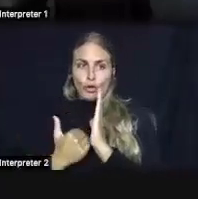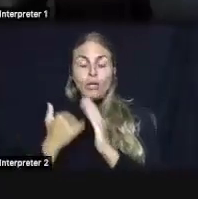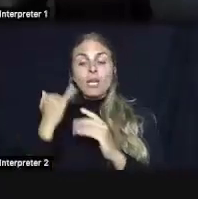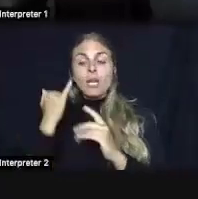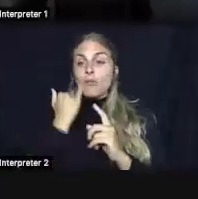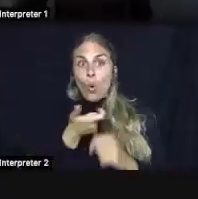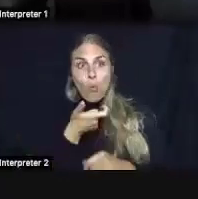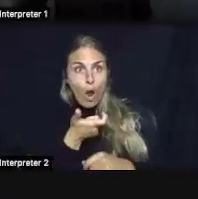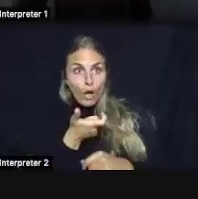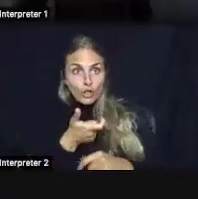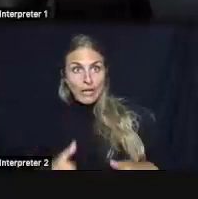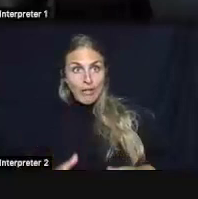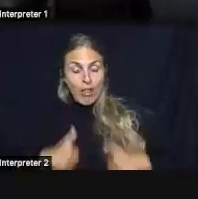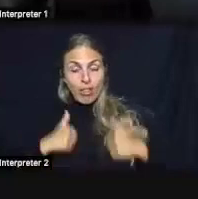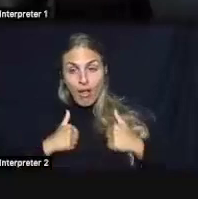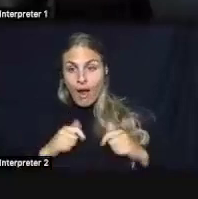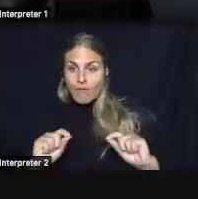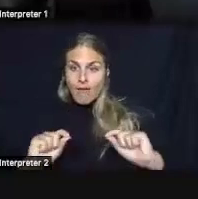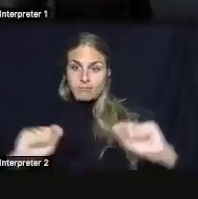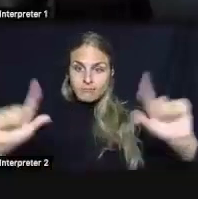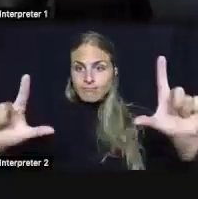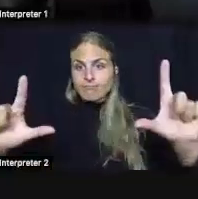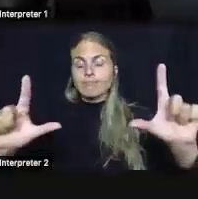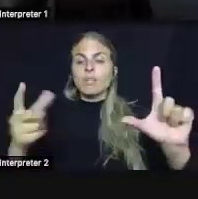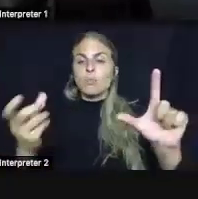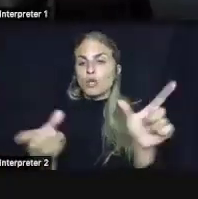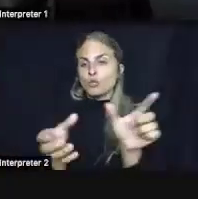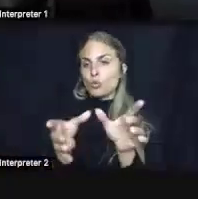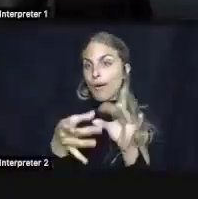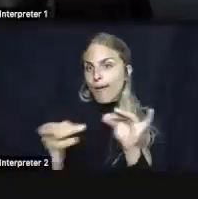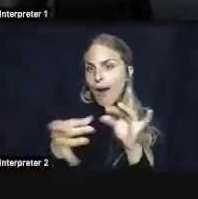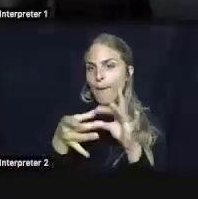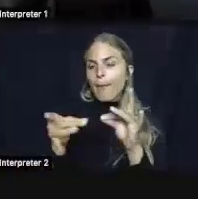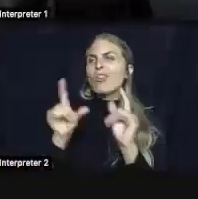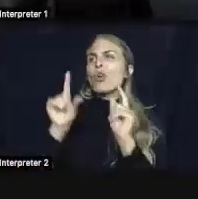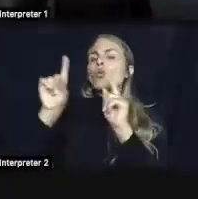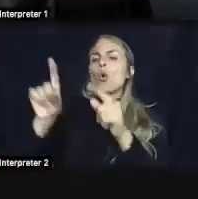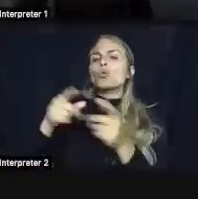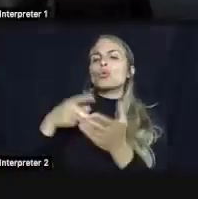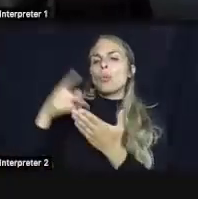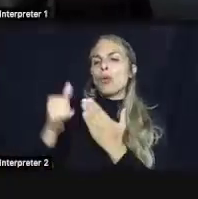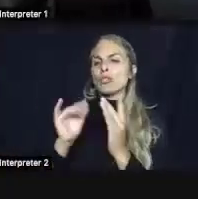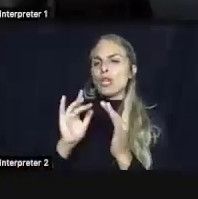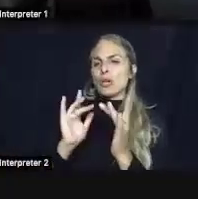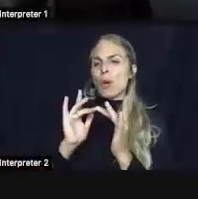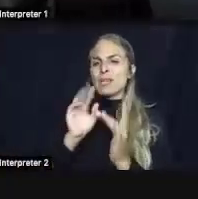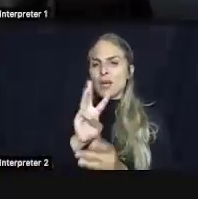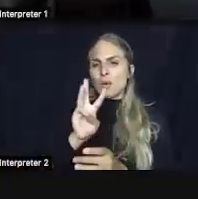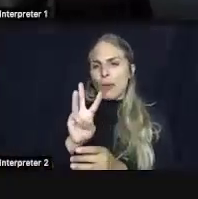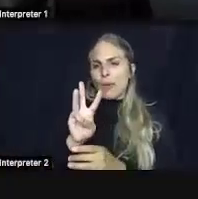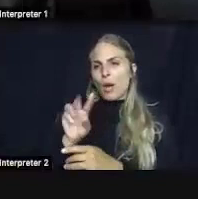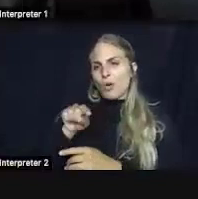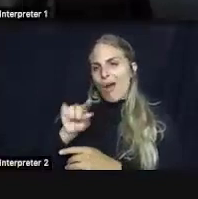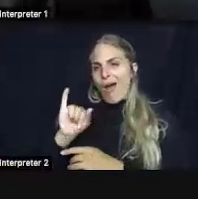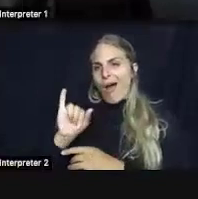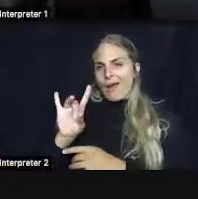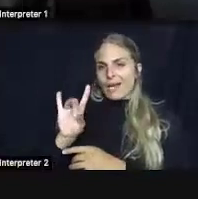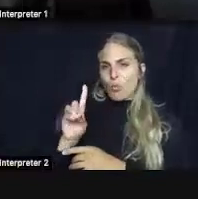del proyecto. Si está viendo la transmisión en directo y quiere hacer comentarios, visite el sitio